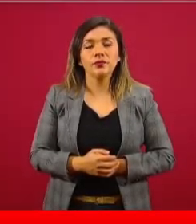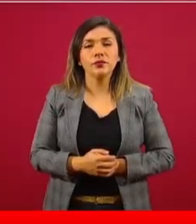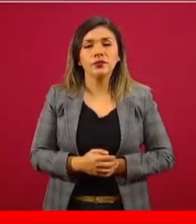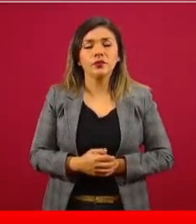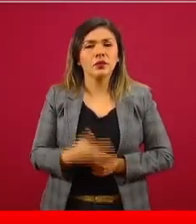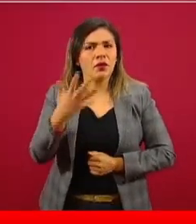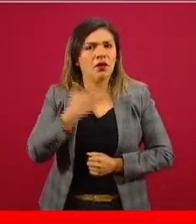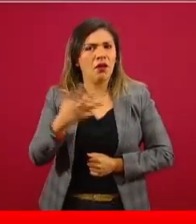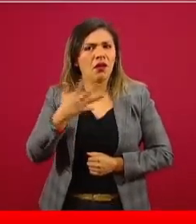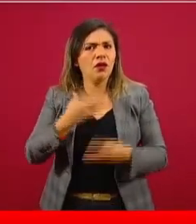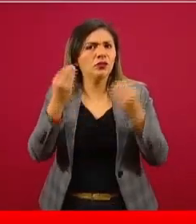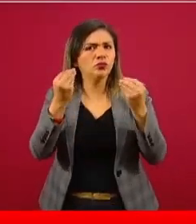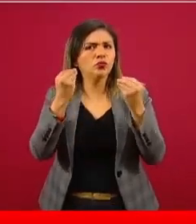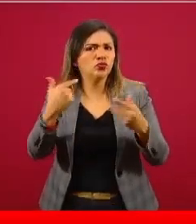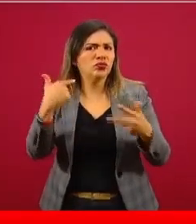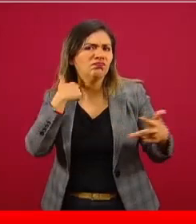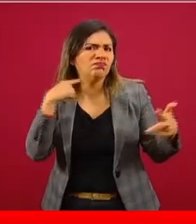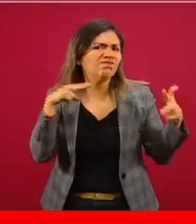asesinatos